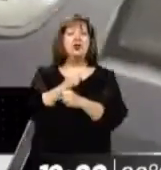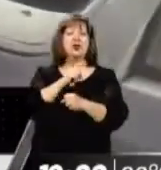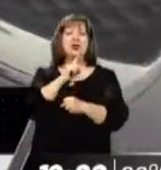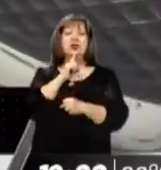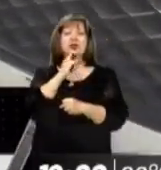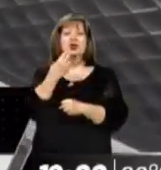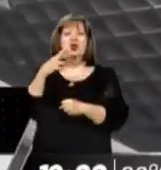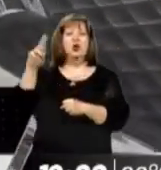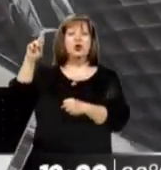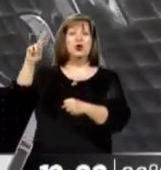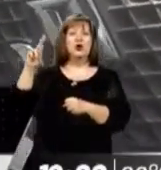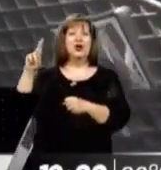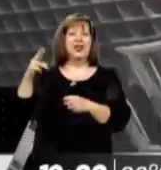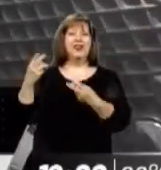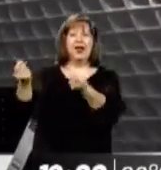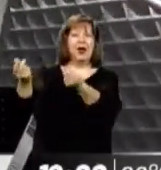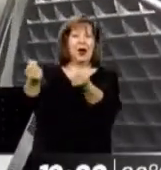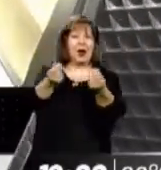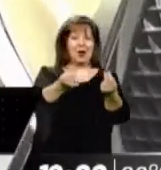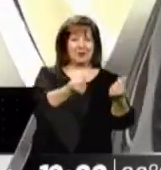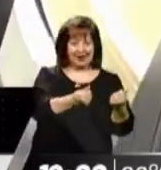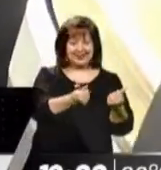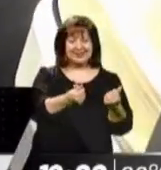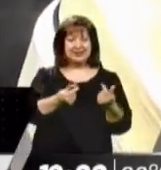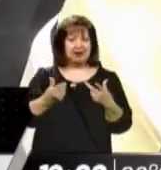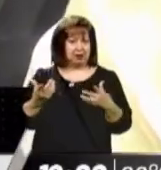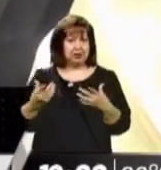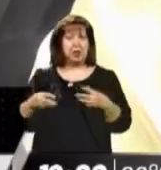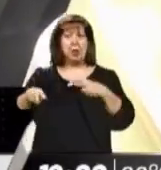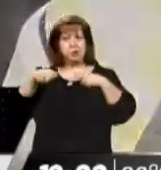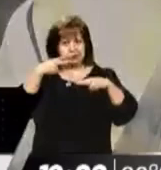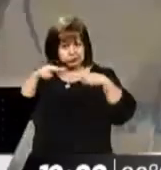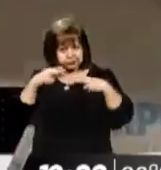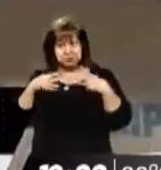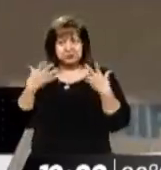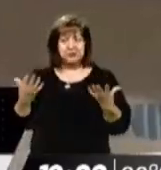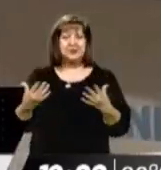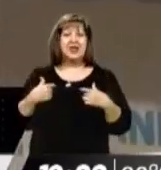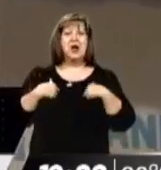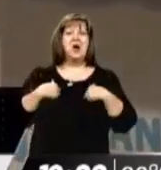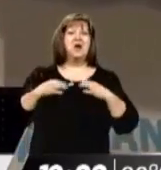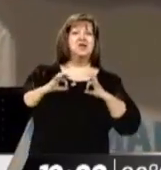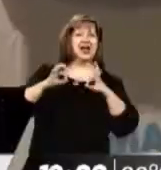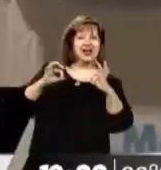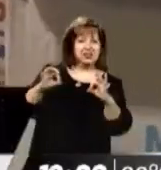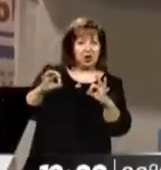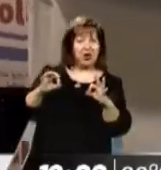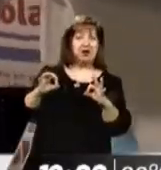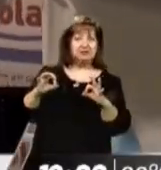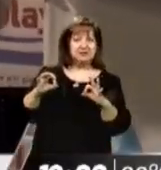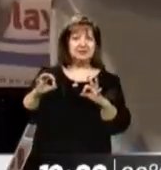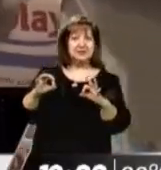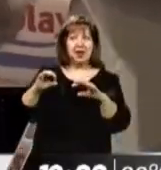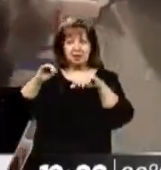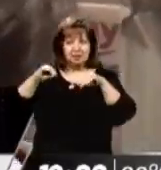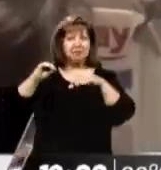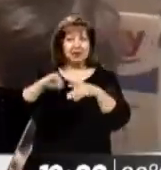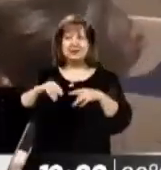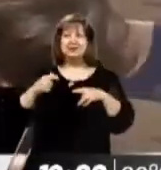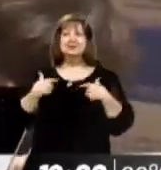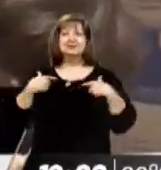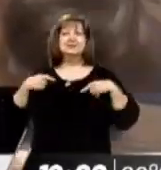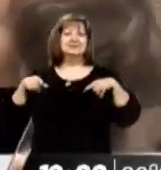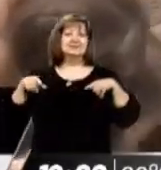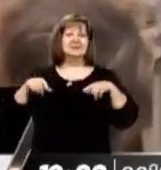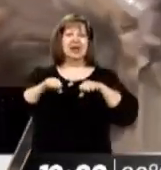Aprovechan de pasear por la provincia y disfrutar de nuestra gastronomía. Hicimos coincidir las vacaciones y también en conjunto aprovechamos de comprar